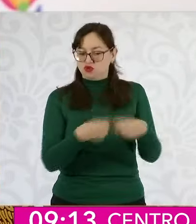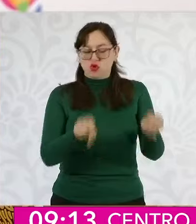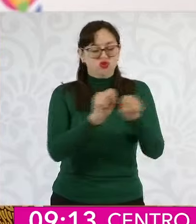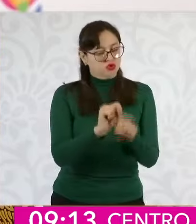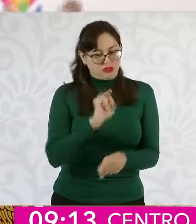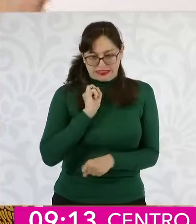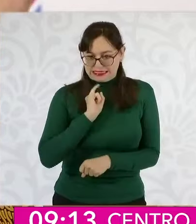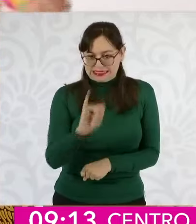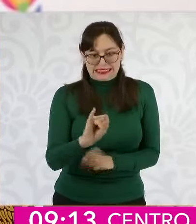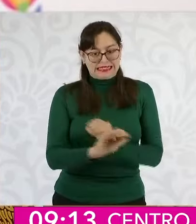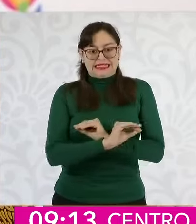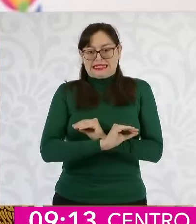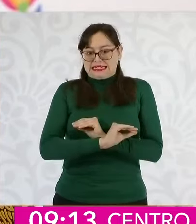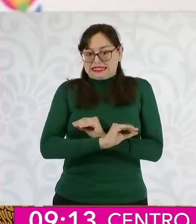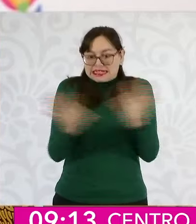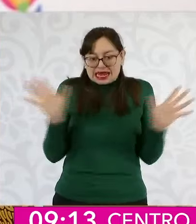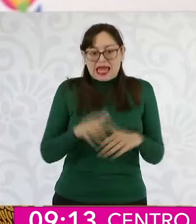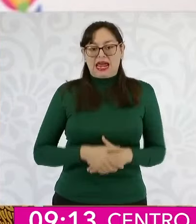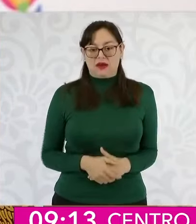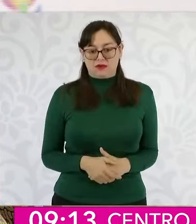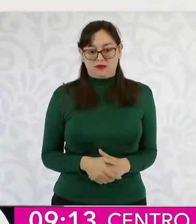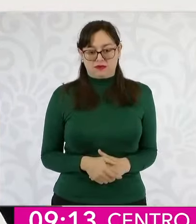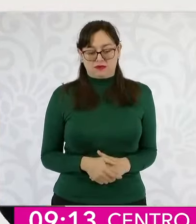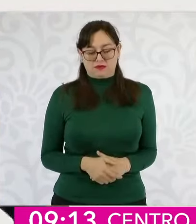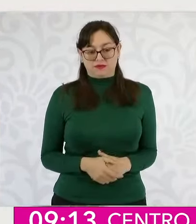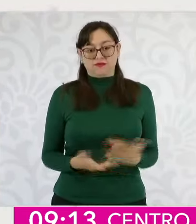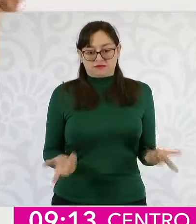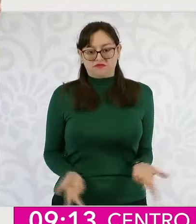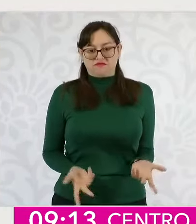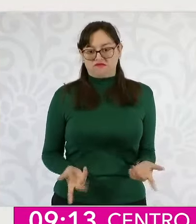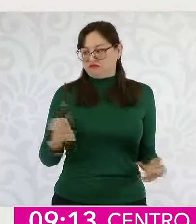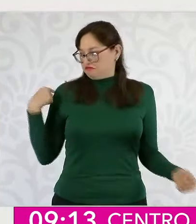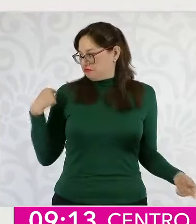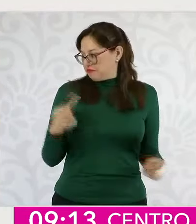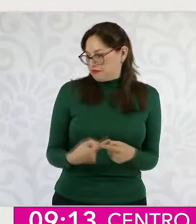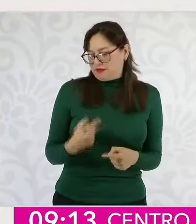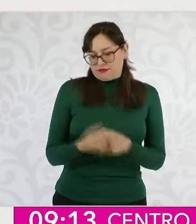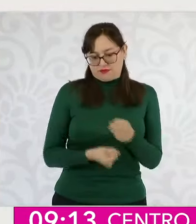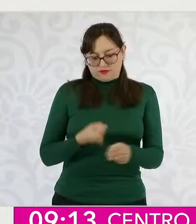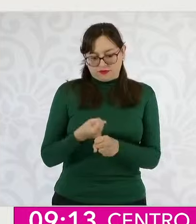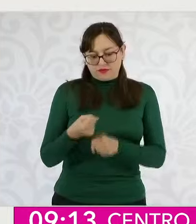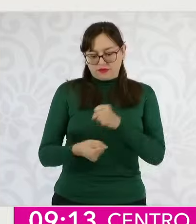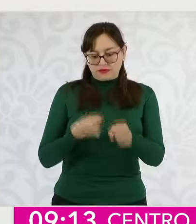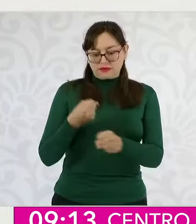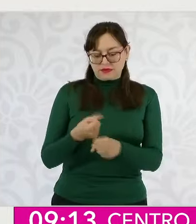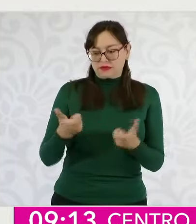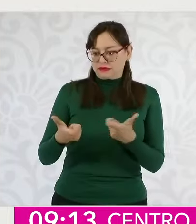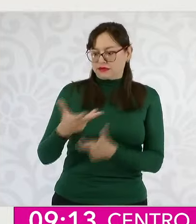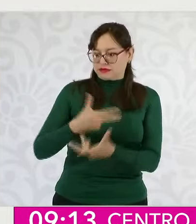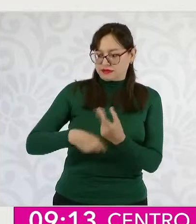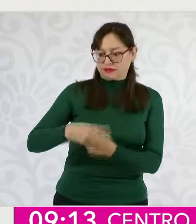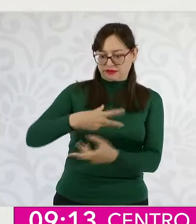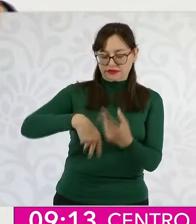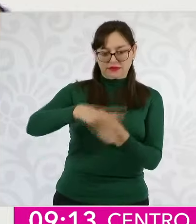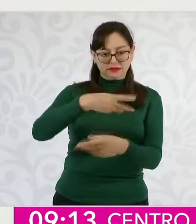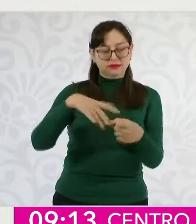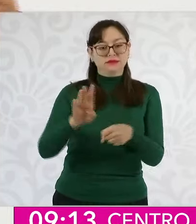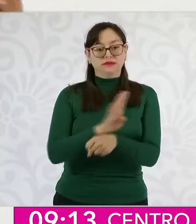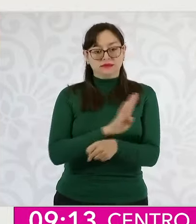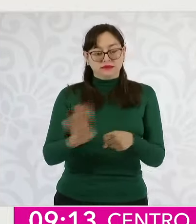supuesto. Sí, es parte de lo que se ha desarrollado en las últimas décadas con nuestra economía.